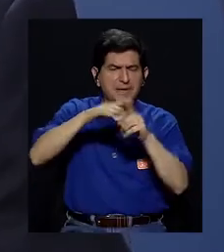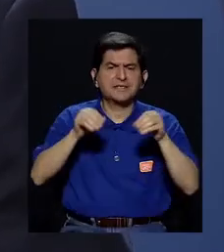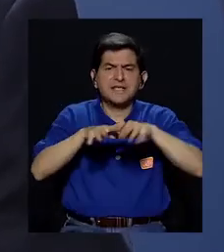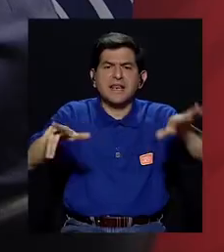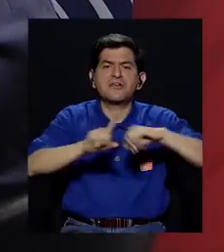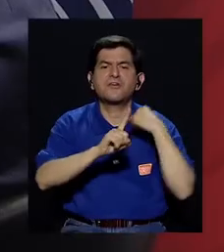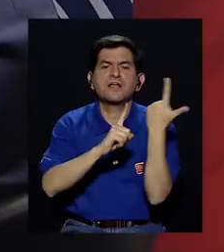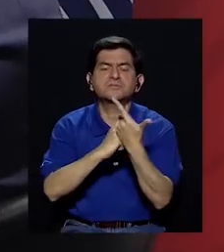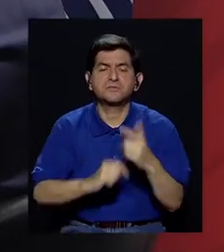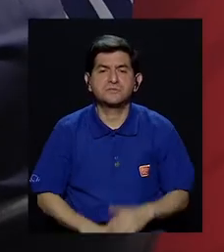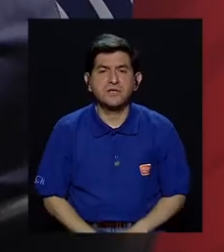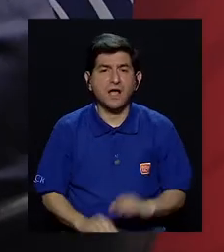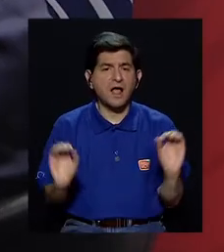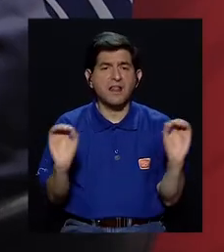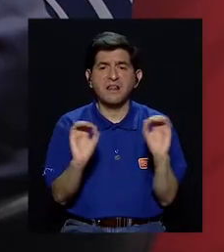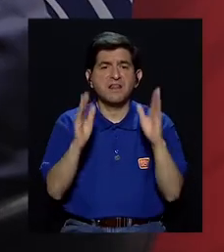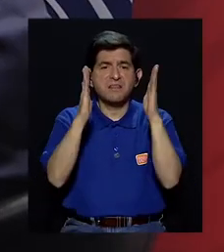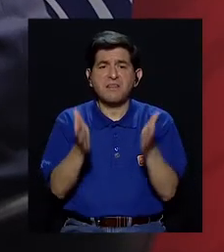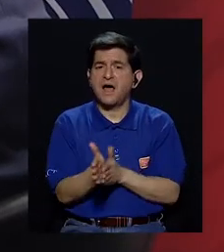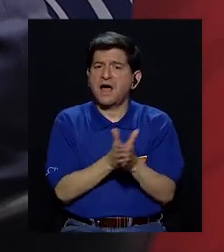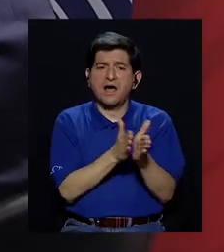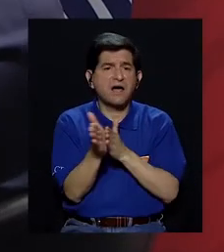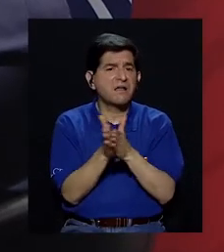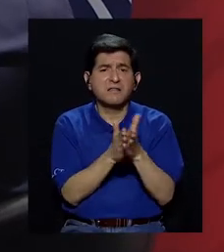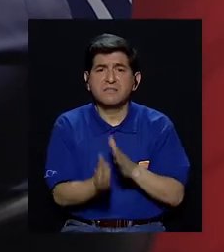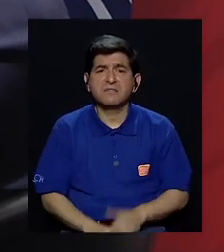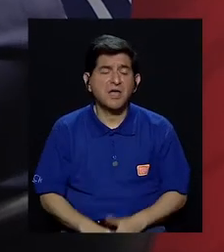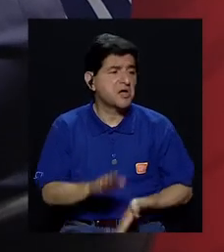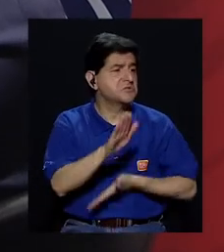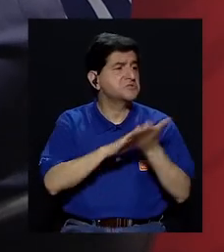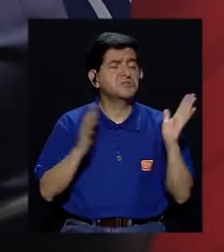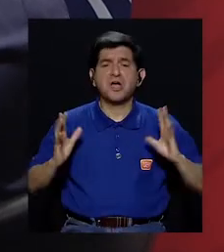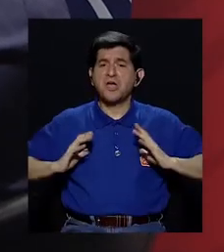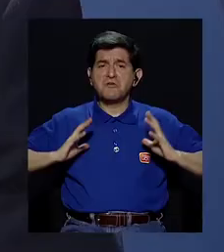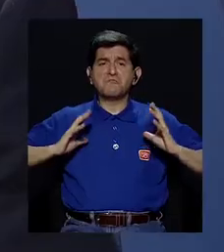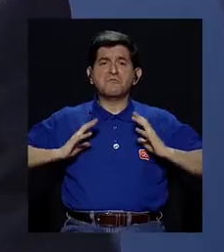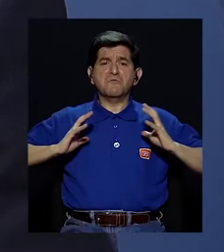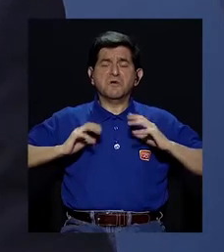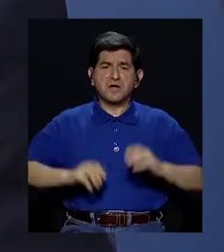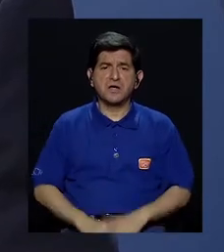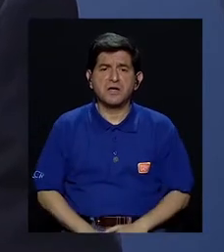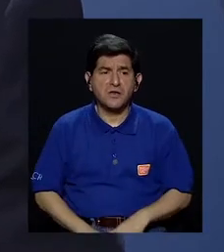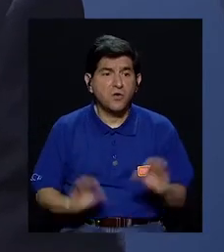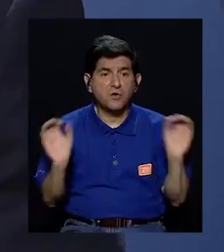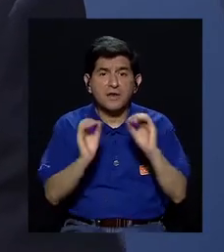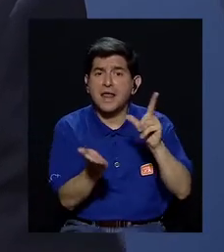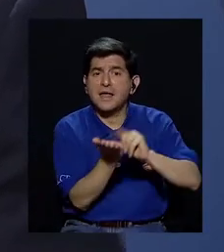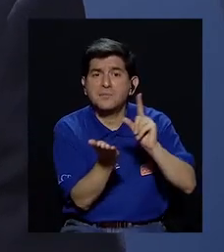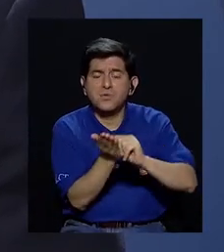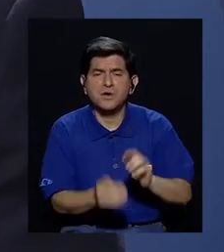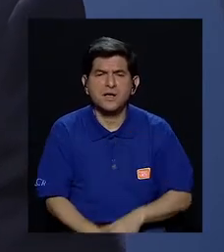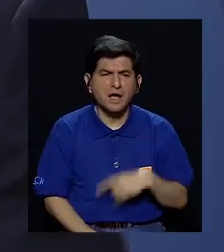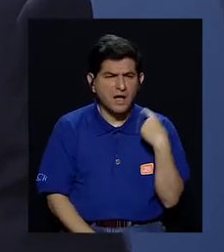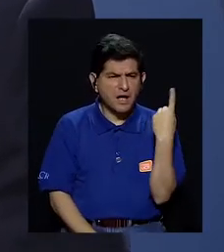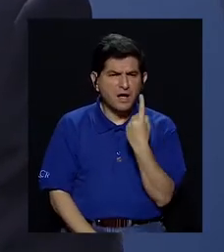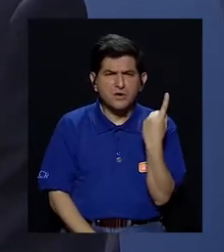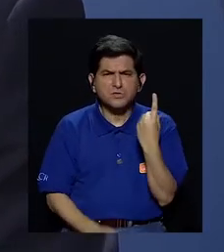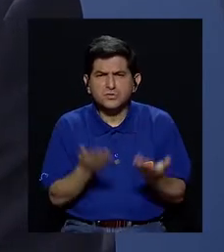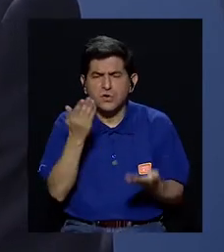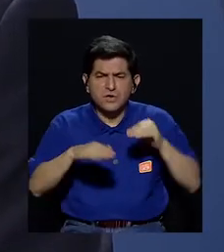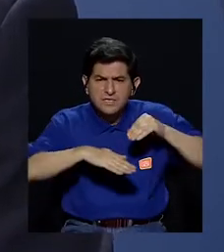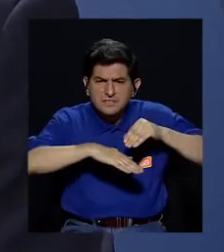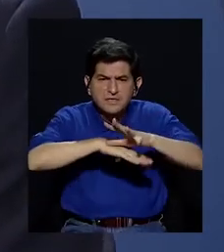redes sociales ninguno lo aprovechó pareciera que se fueron de vacaciones porque incluso algunos que ni siquiera publicaron el único que eso